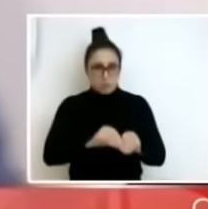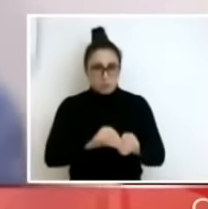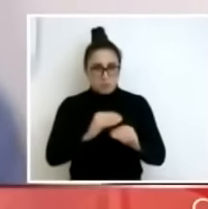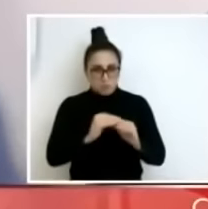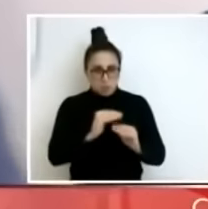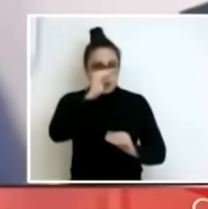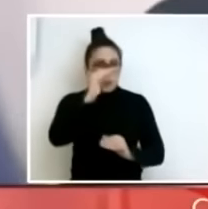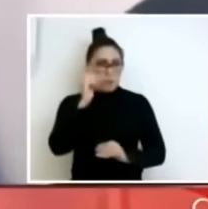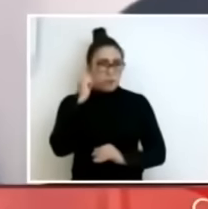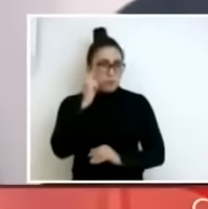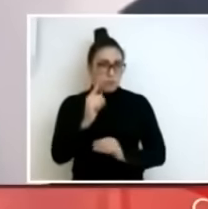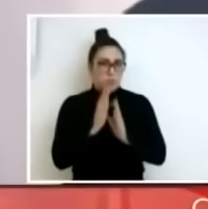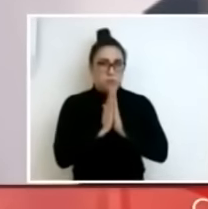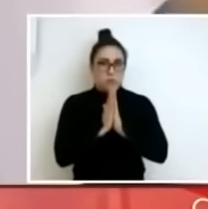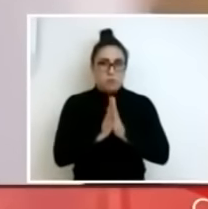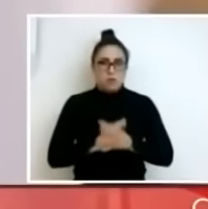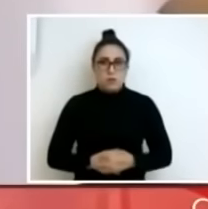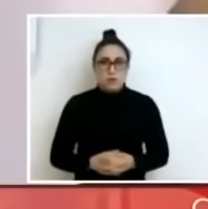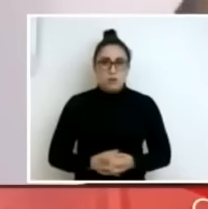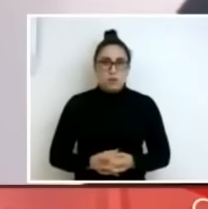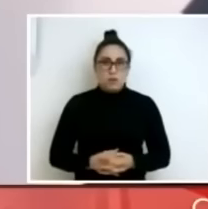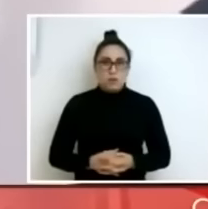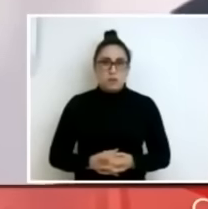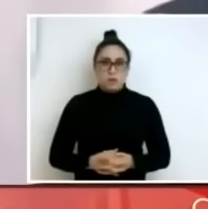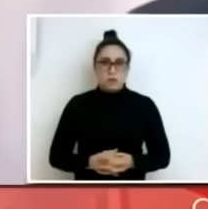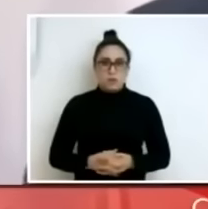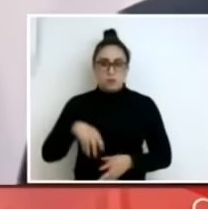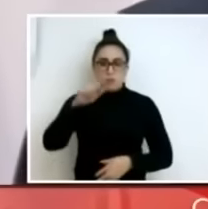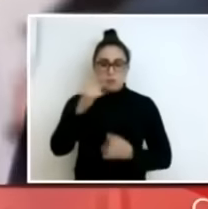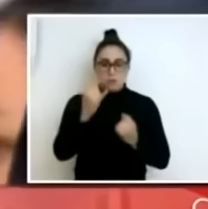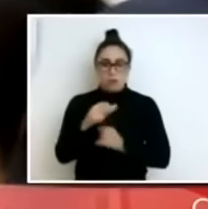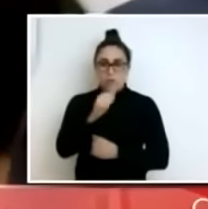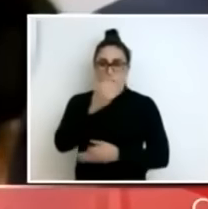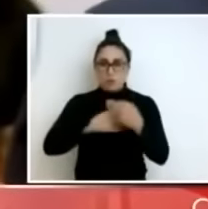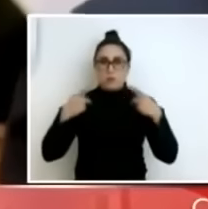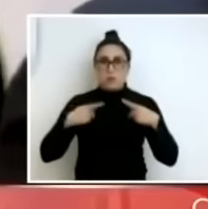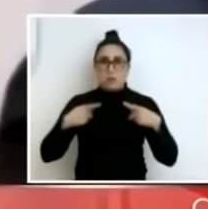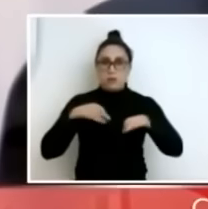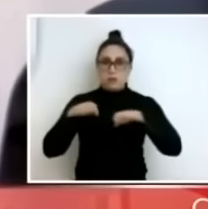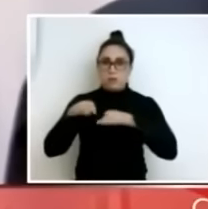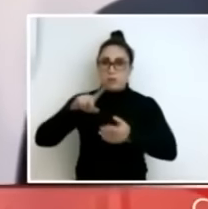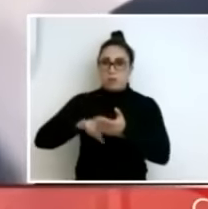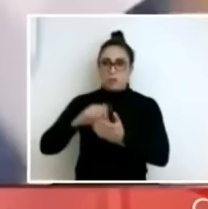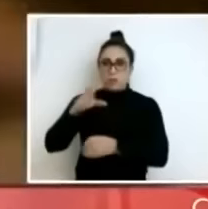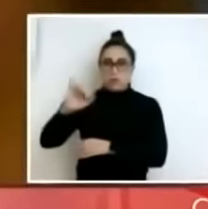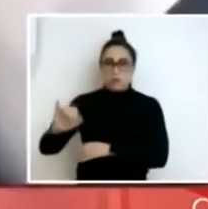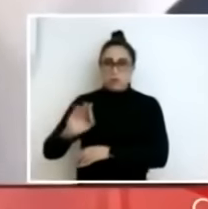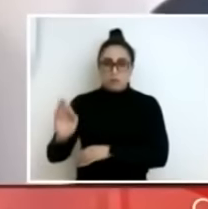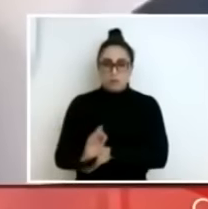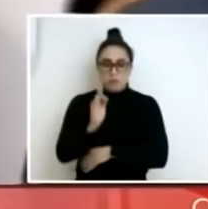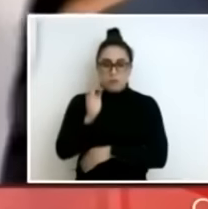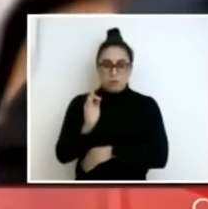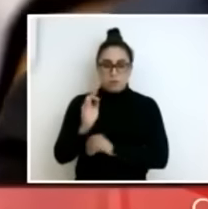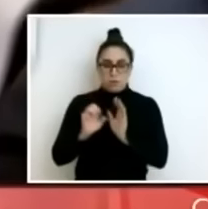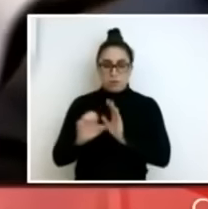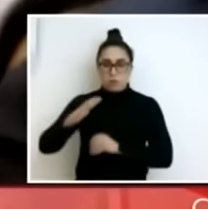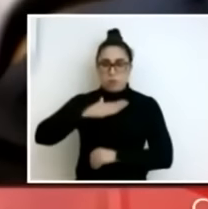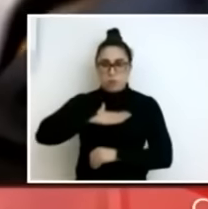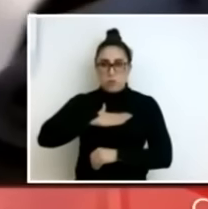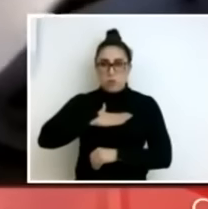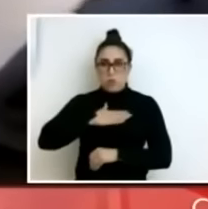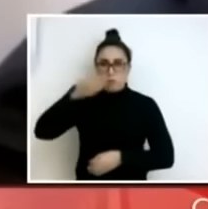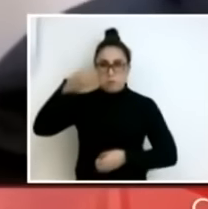micrófono y también en el carácter de hombre de la judicatura como magistrado en retiro que